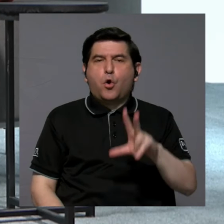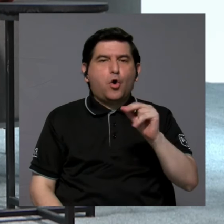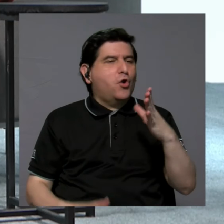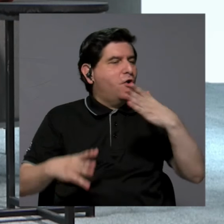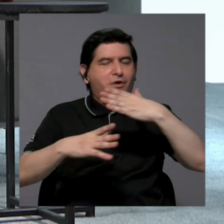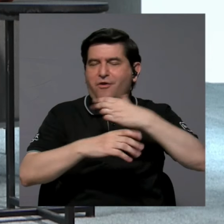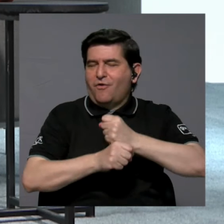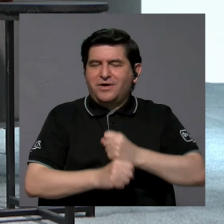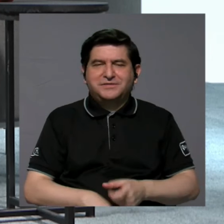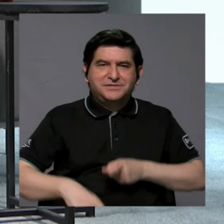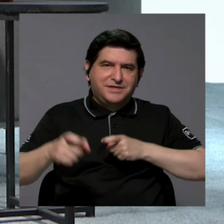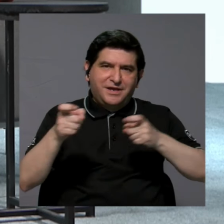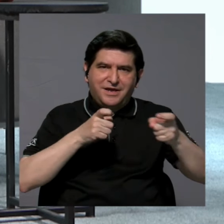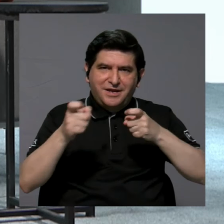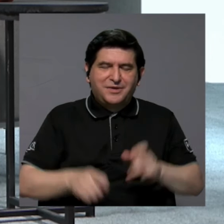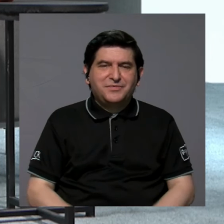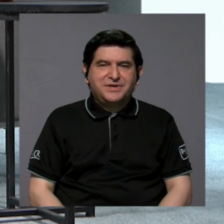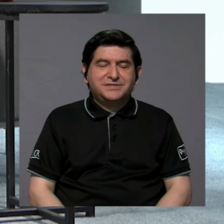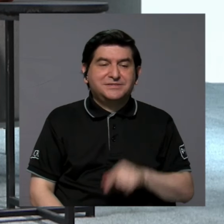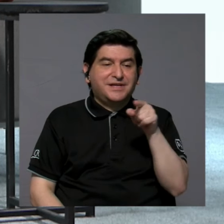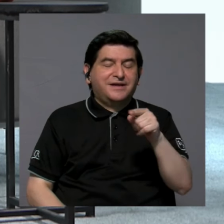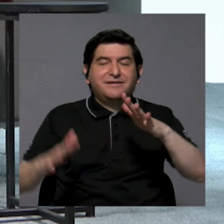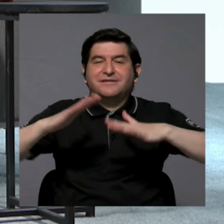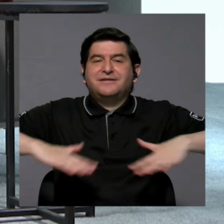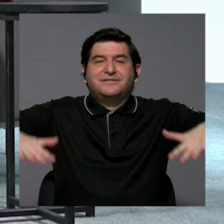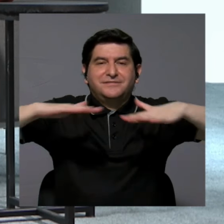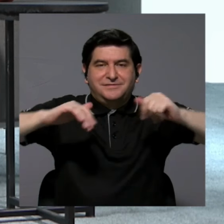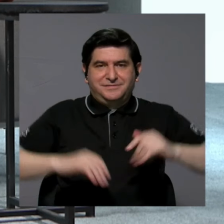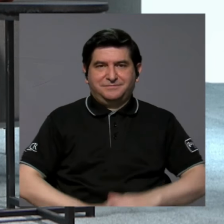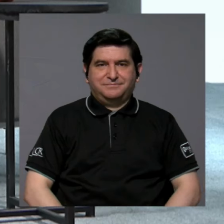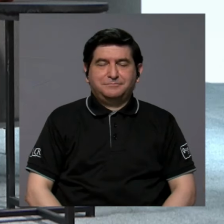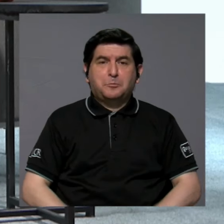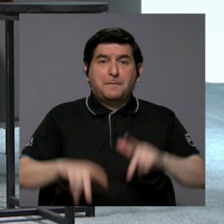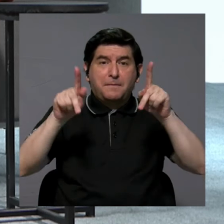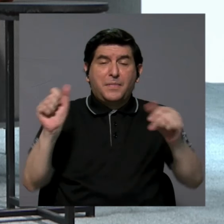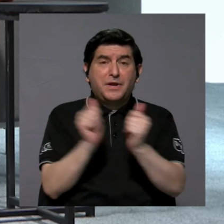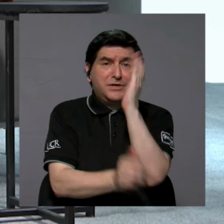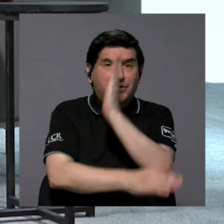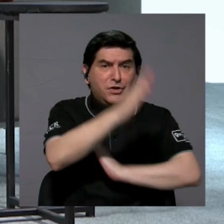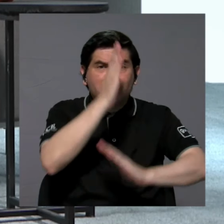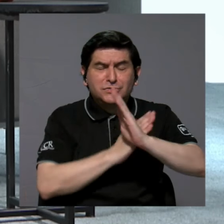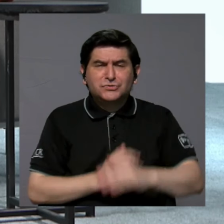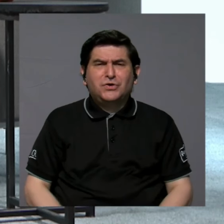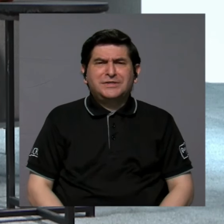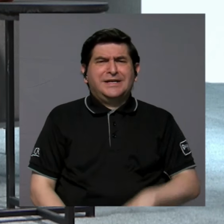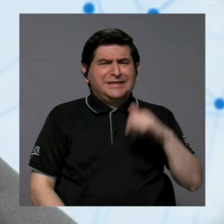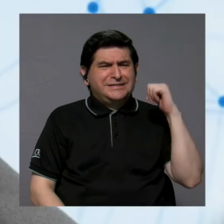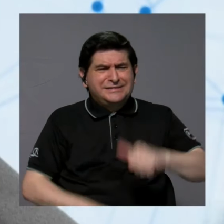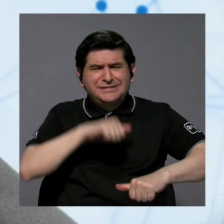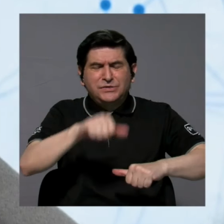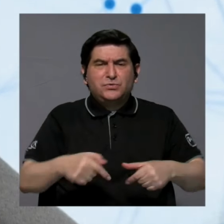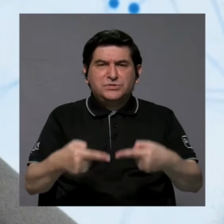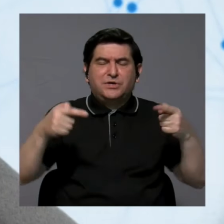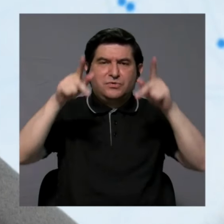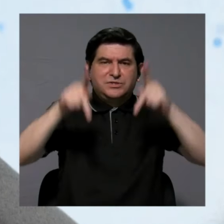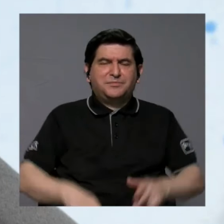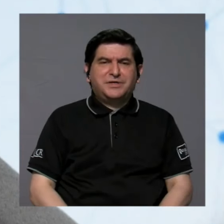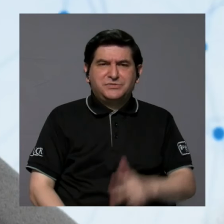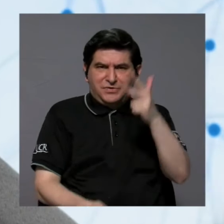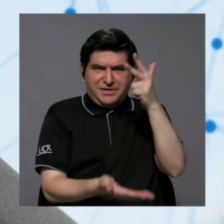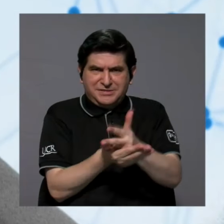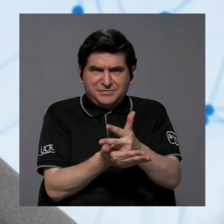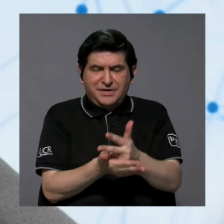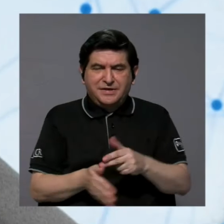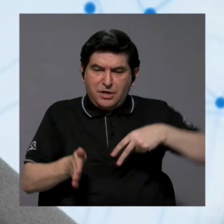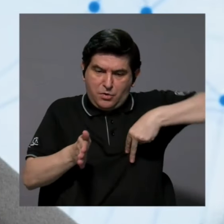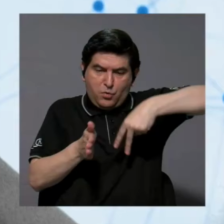de hacer para administrar cómo usamos esos espacios, ¿verdad? Las personas con discapacidad se siguen peleando con la gente que estaciona el carro en la